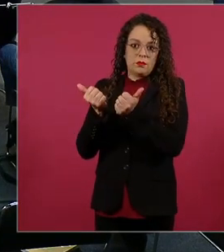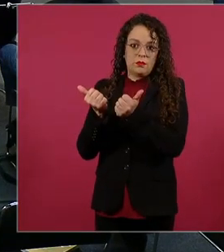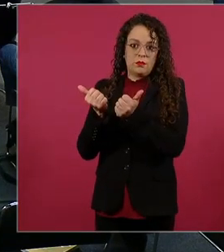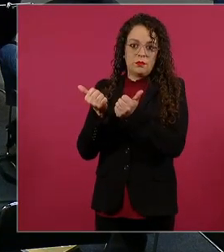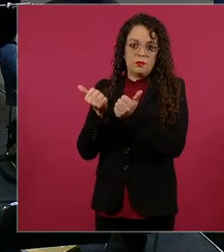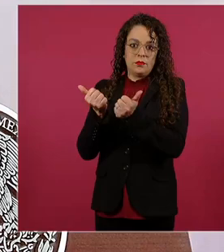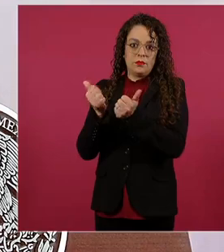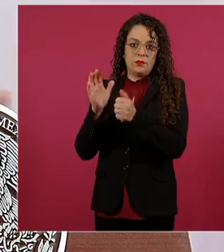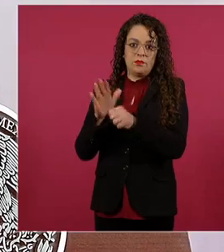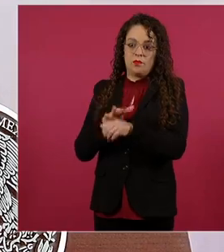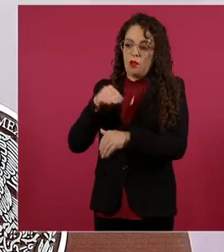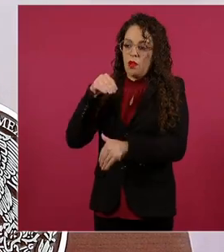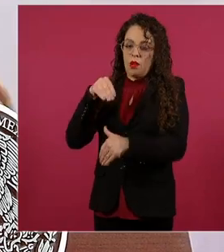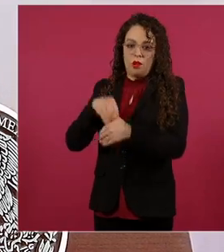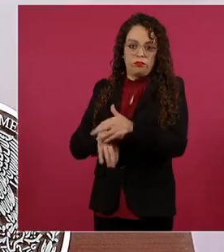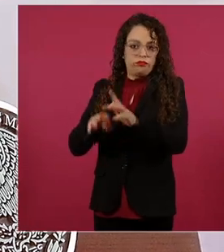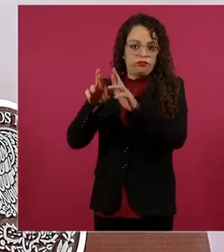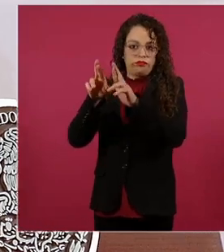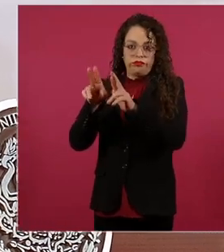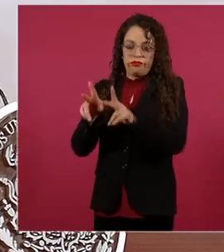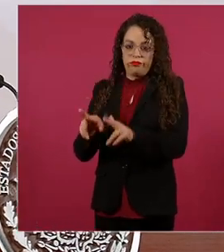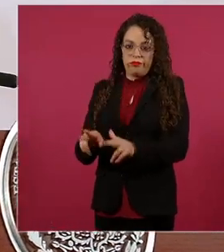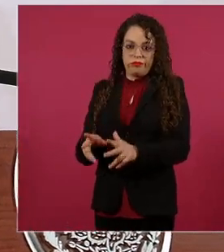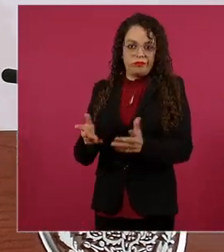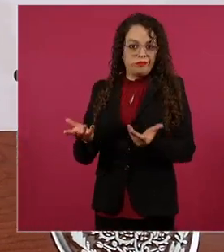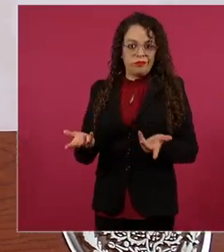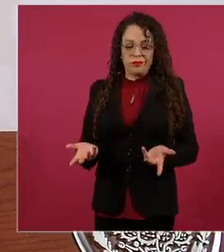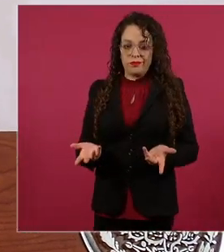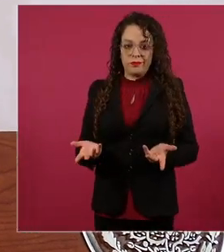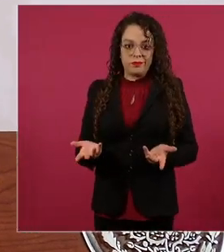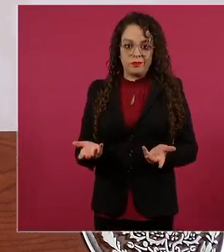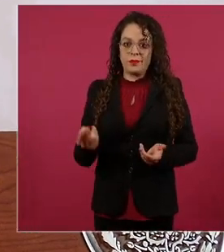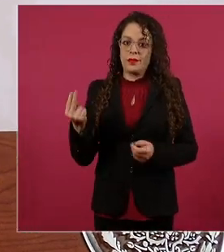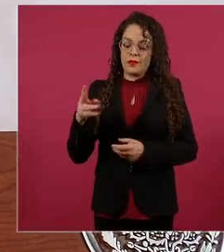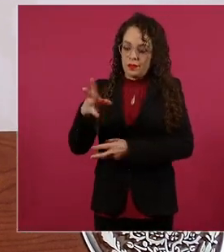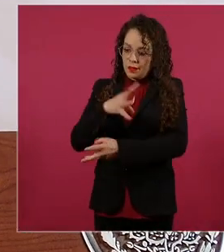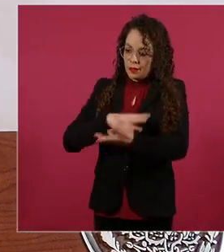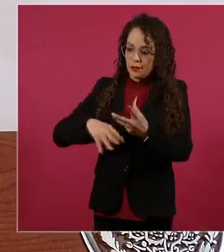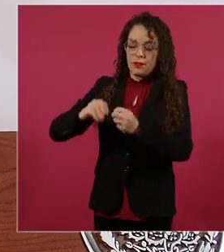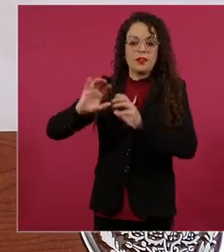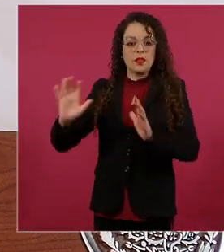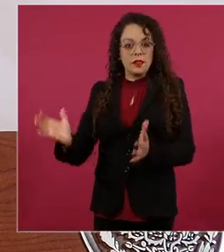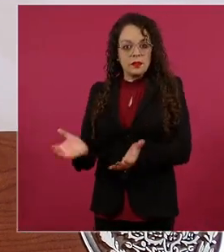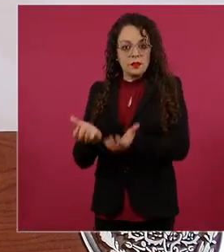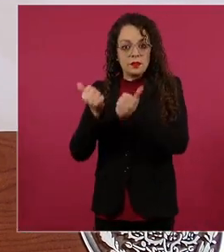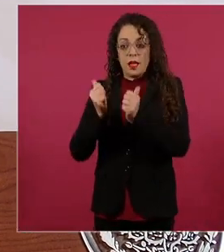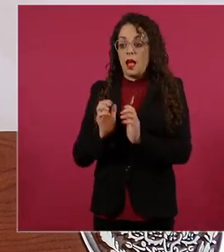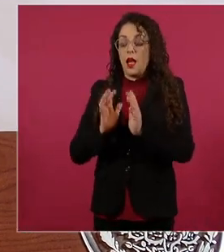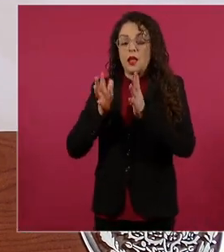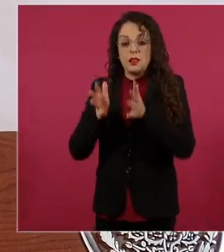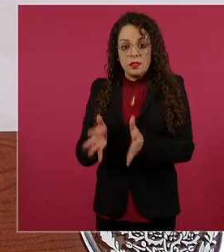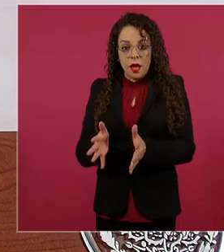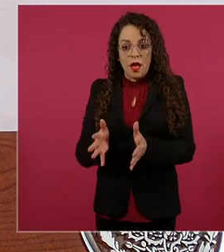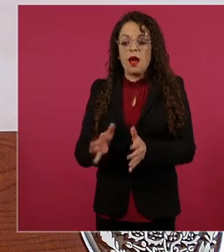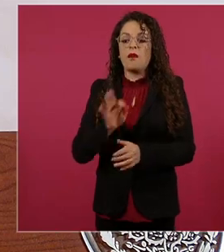porque se puede firmar de que ahora